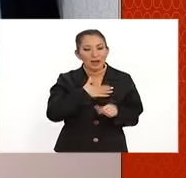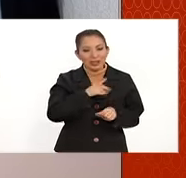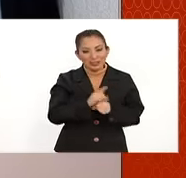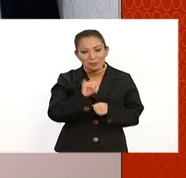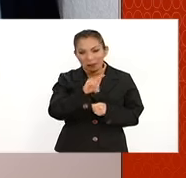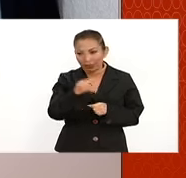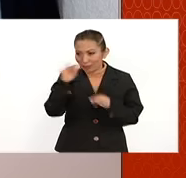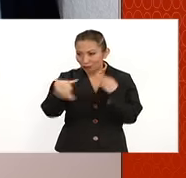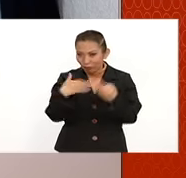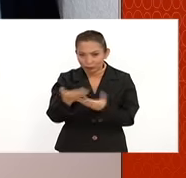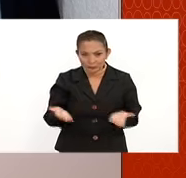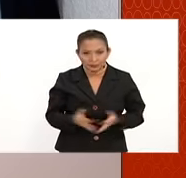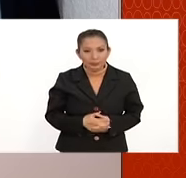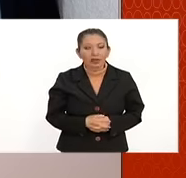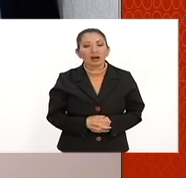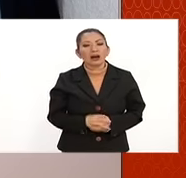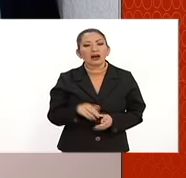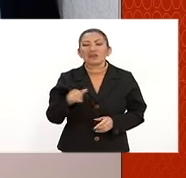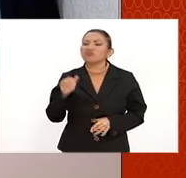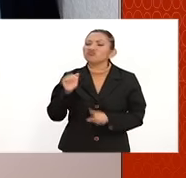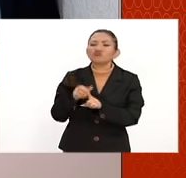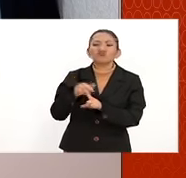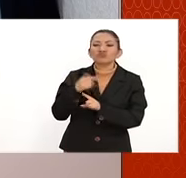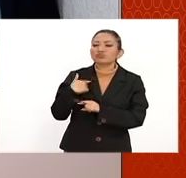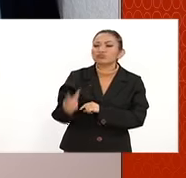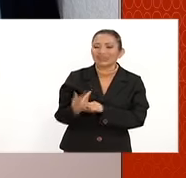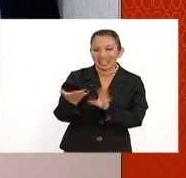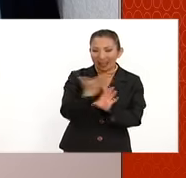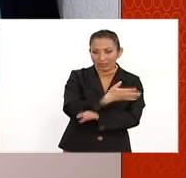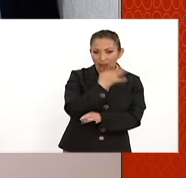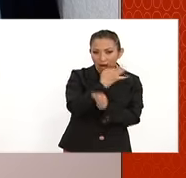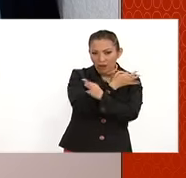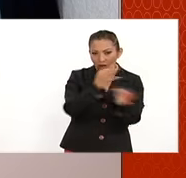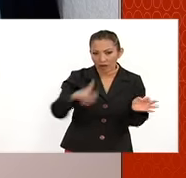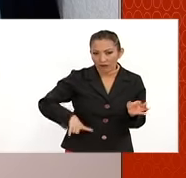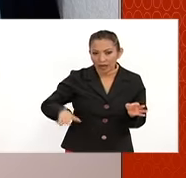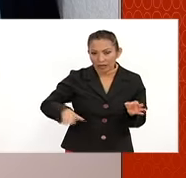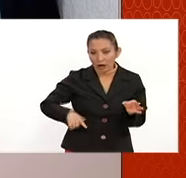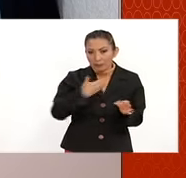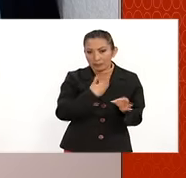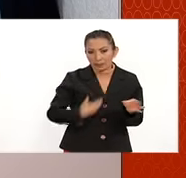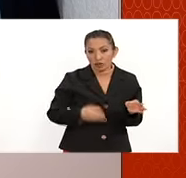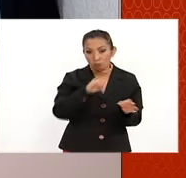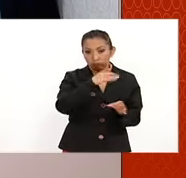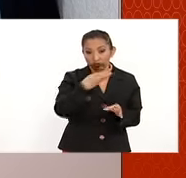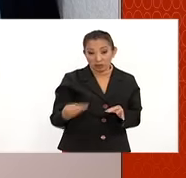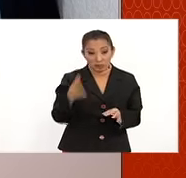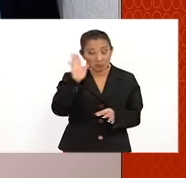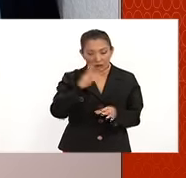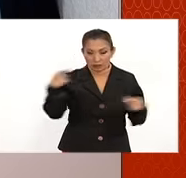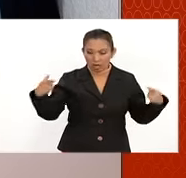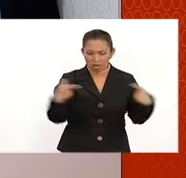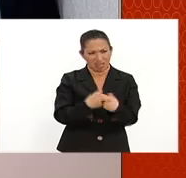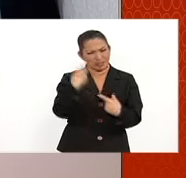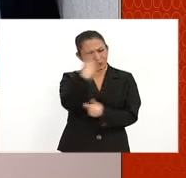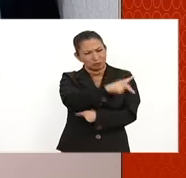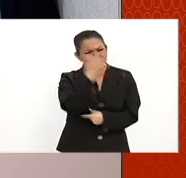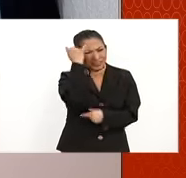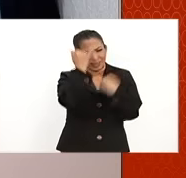Pati, saludos a todos. Adolfo, esta medida anunciada ayer por el gobierno del presidente Obama parecería contraria a toda